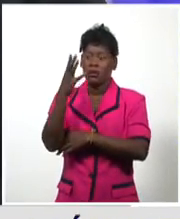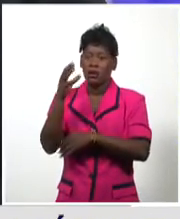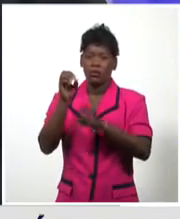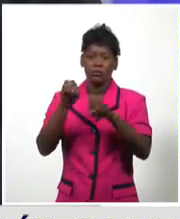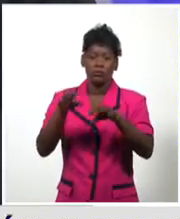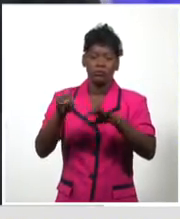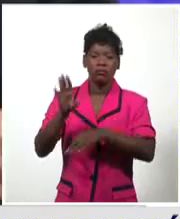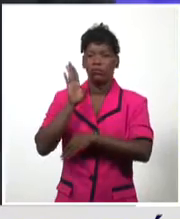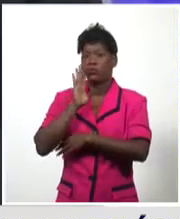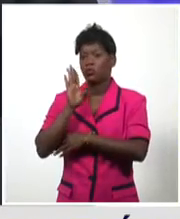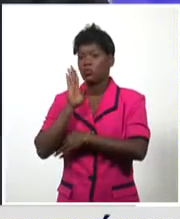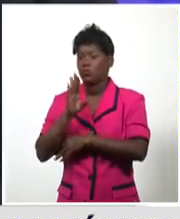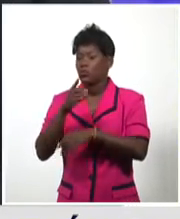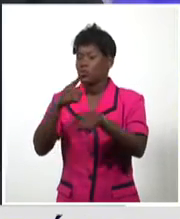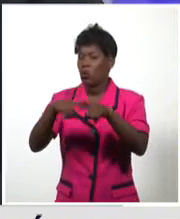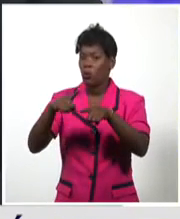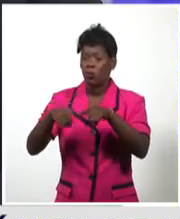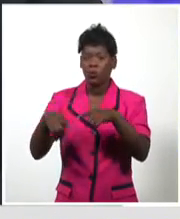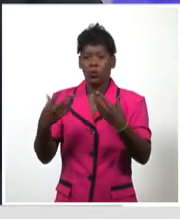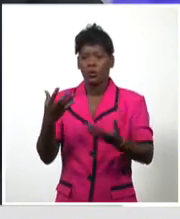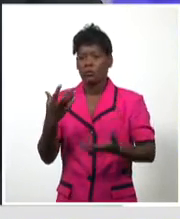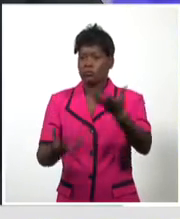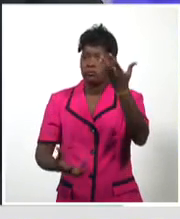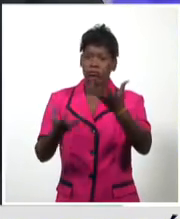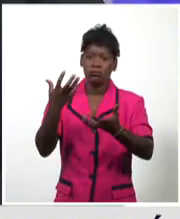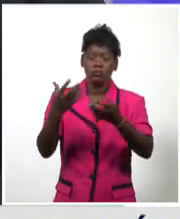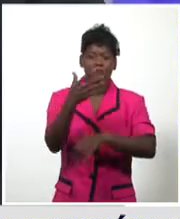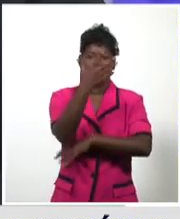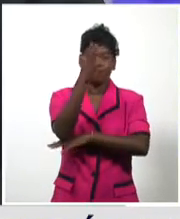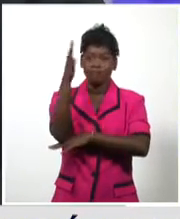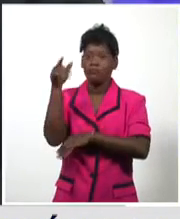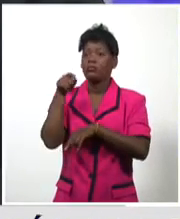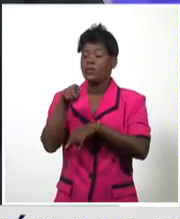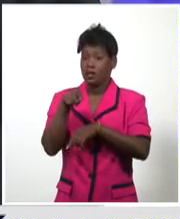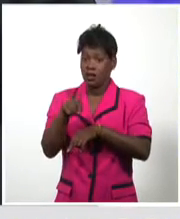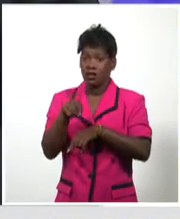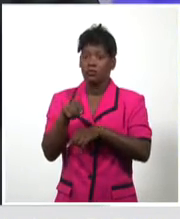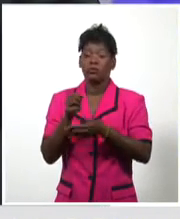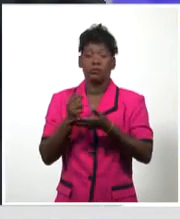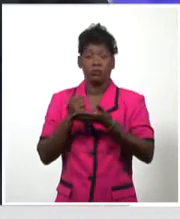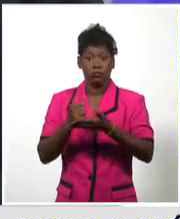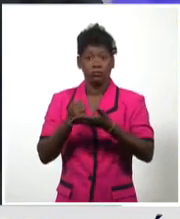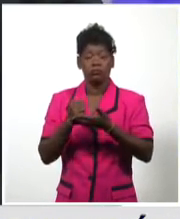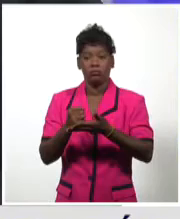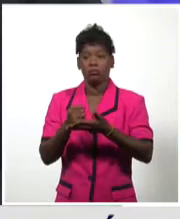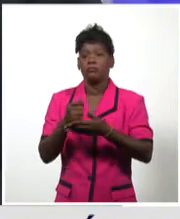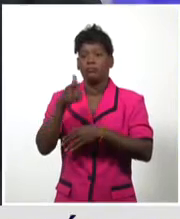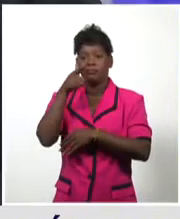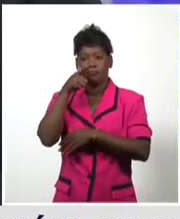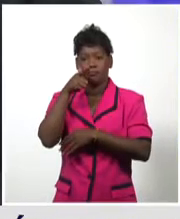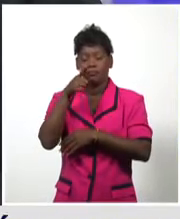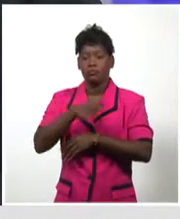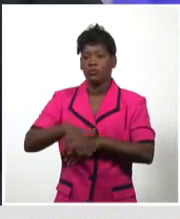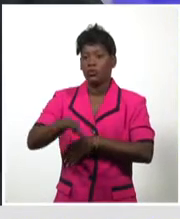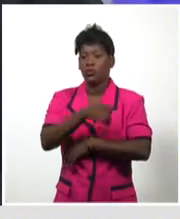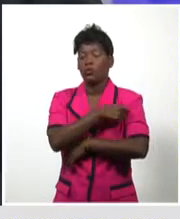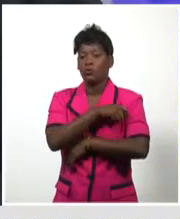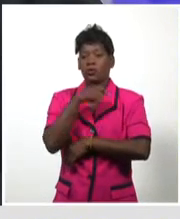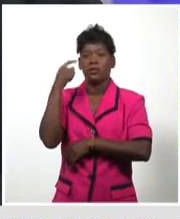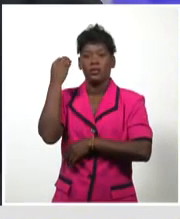incendios rurales. O sea, una gama importante de servicios que hay que mantener. Hoy un tema importantísimo ha sido todos los